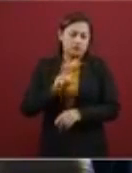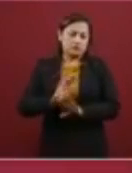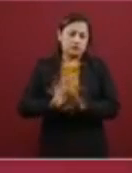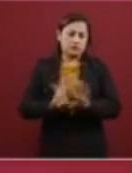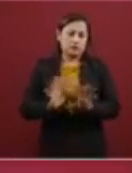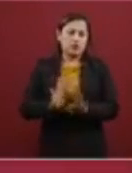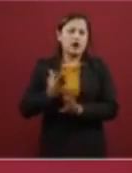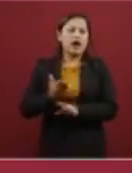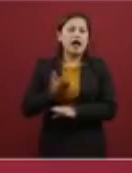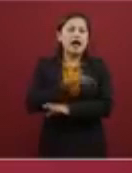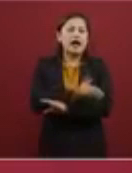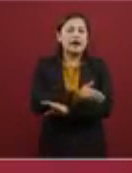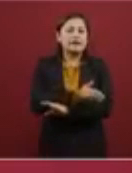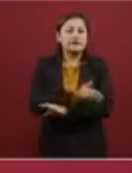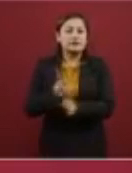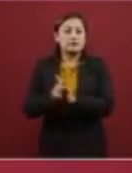Reforma protegía